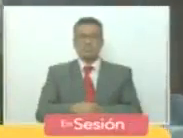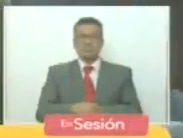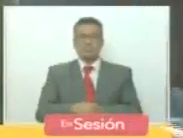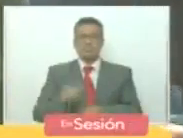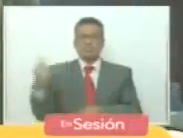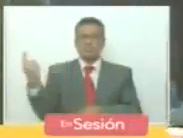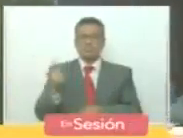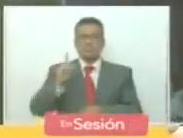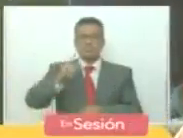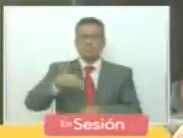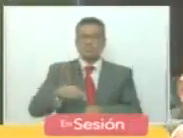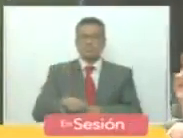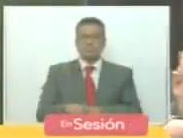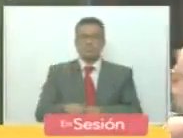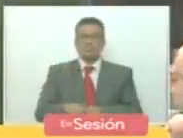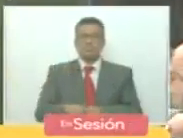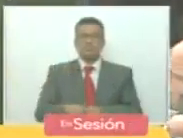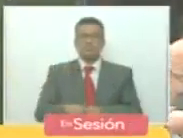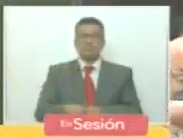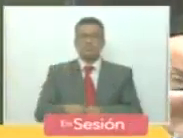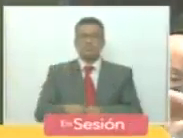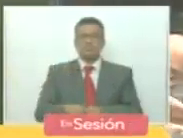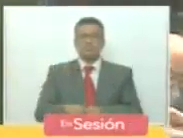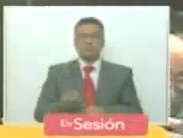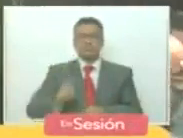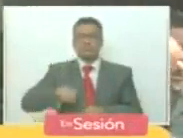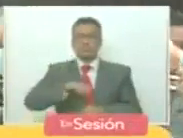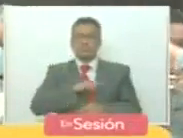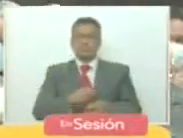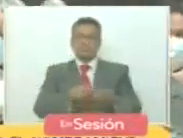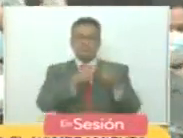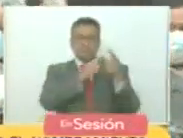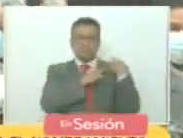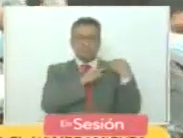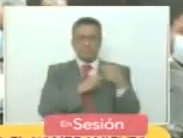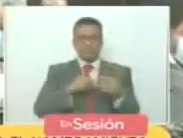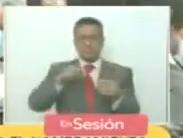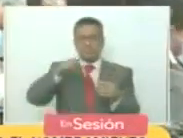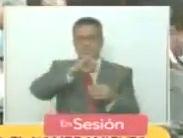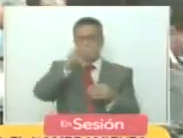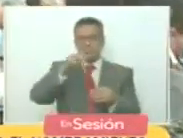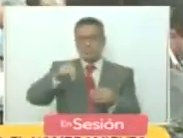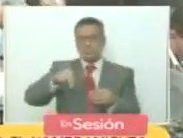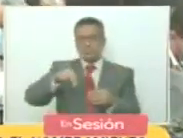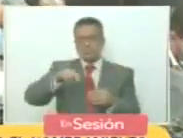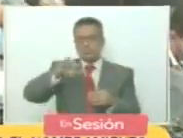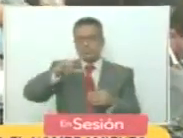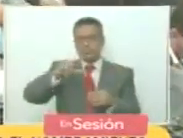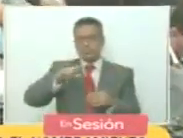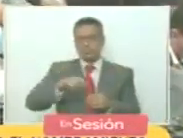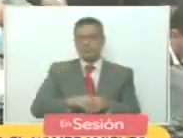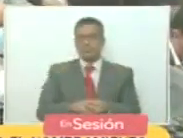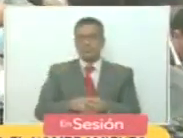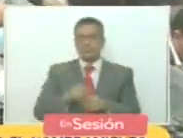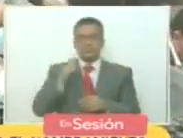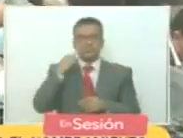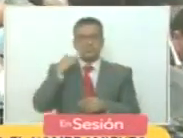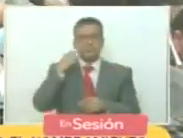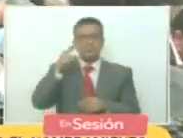Viene además, está en este momento como nuestro representante en Nigeria, ha estado